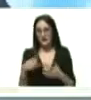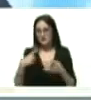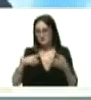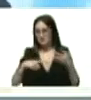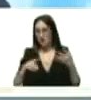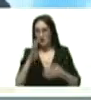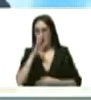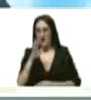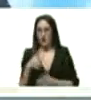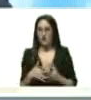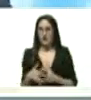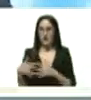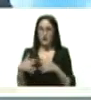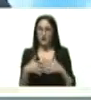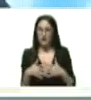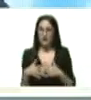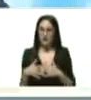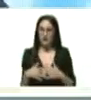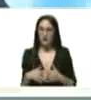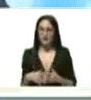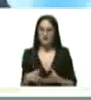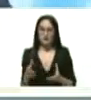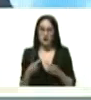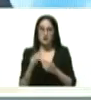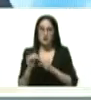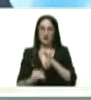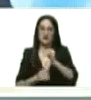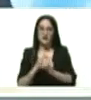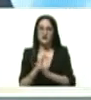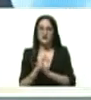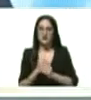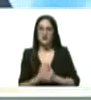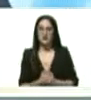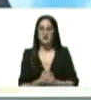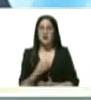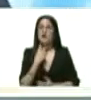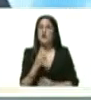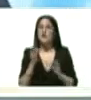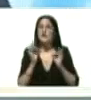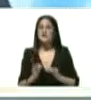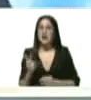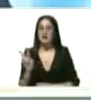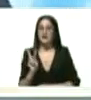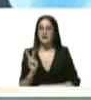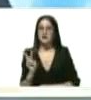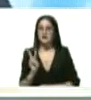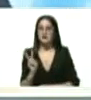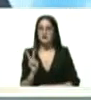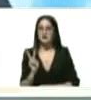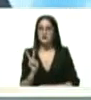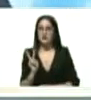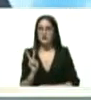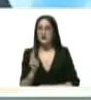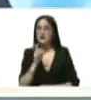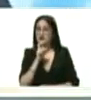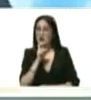Suisse, entre otros organismos internacionales. Pero la voz oficial de Venezuela la tiene el Banco